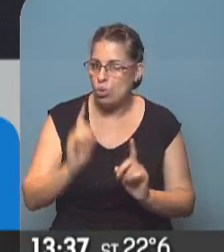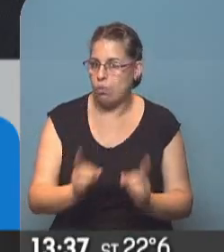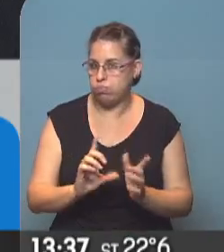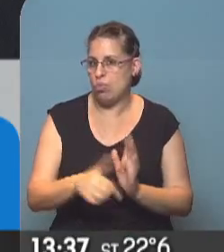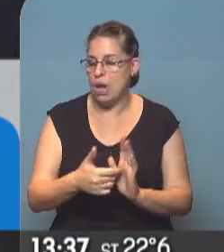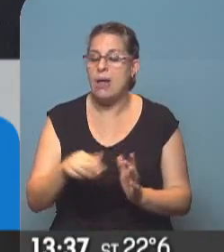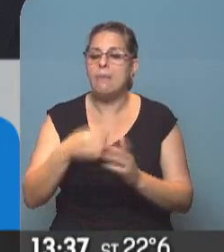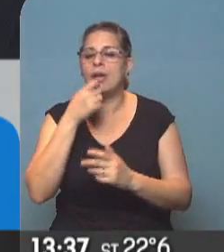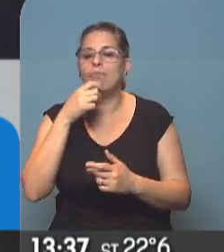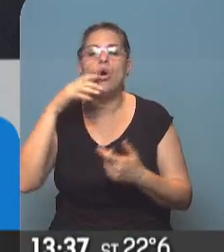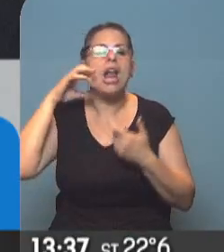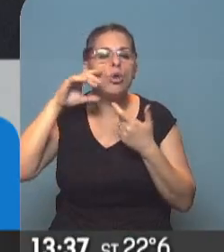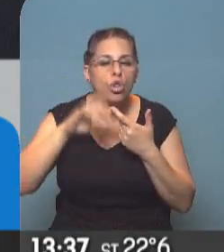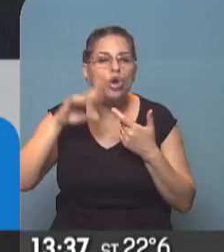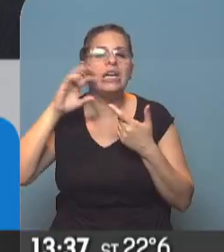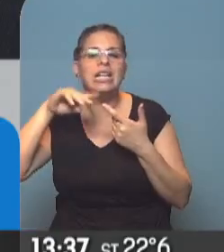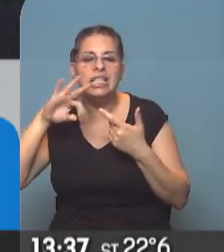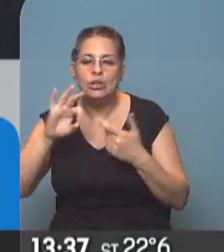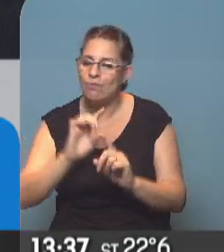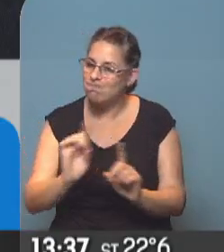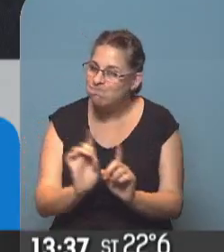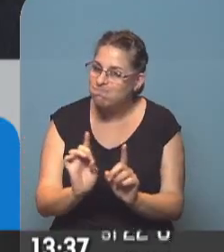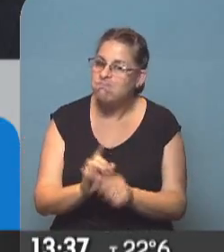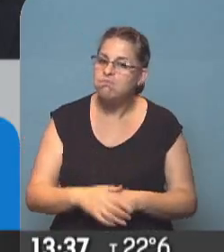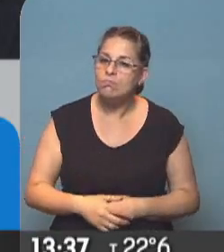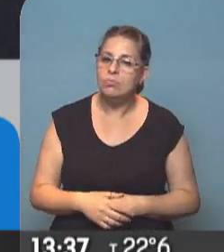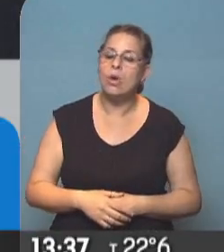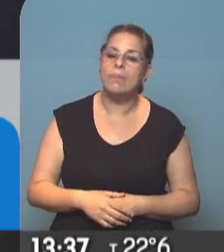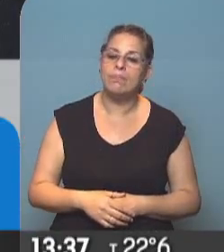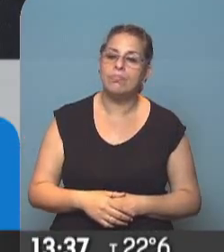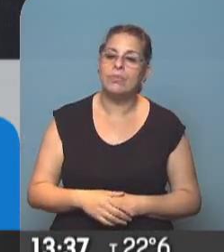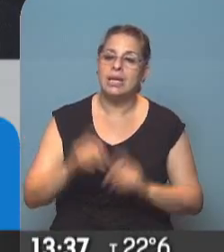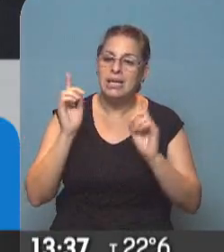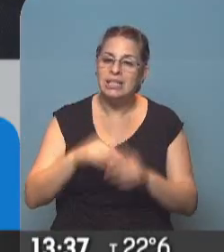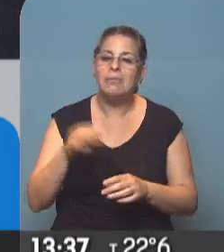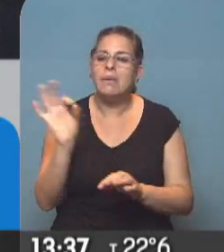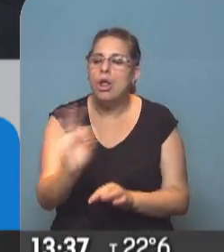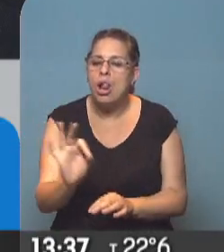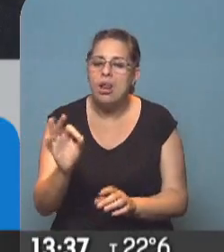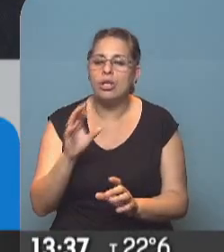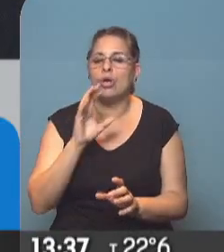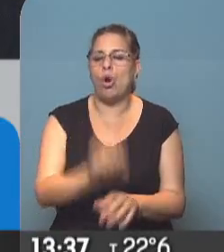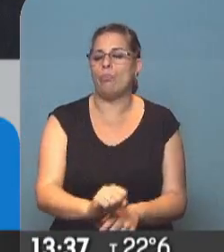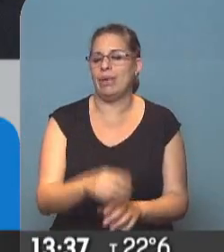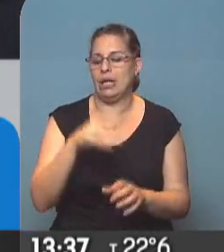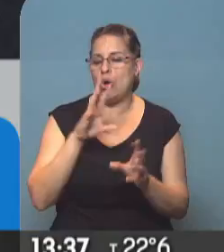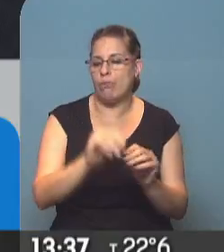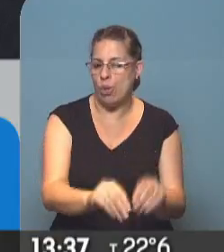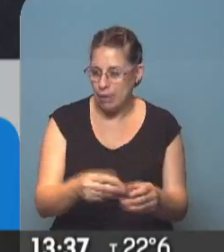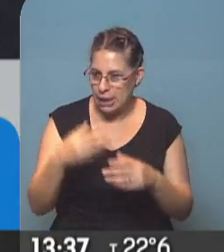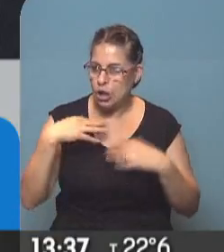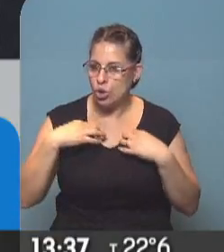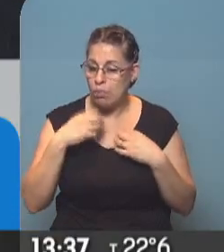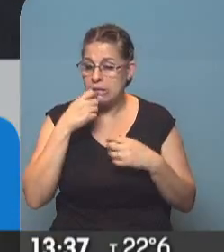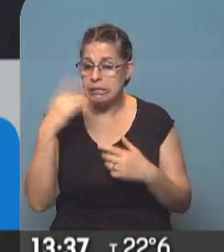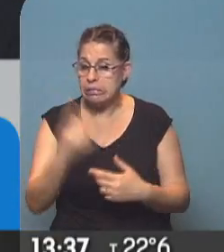como algodón o lino, obviamente que la parte microbiológica también destruye la materia orgánica. Pero si es sintética, probablemente pueda